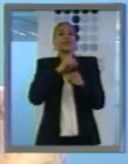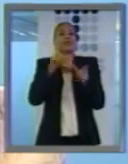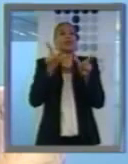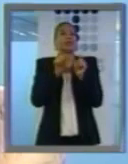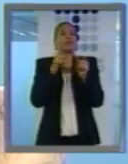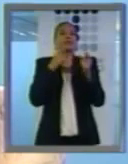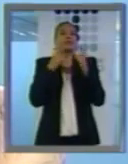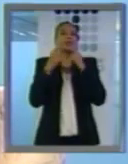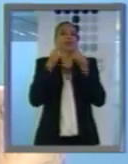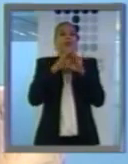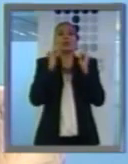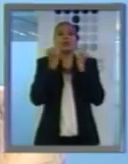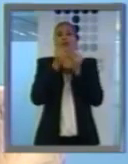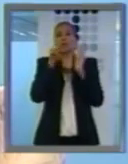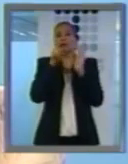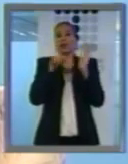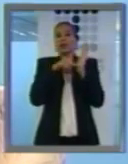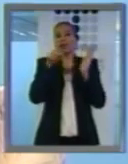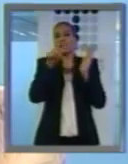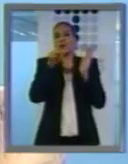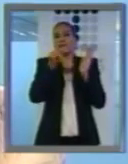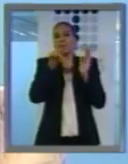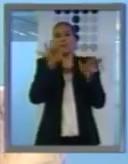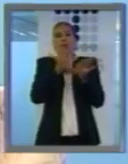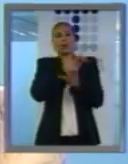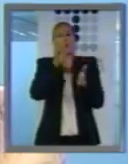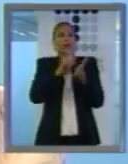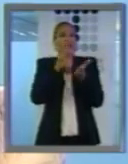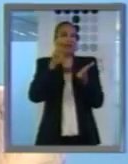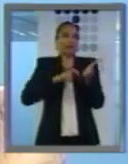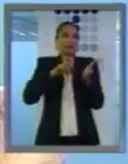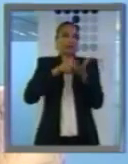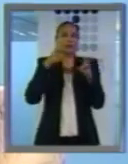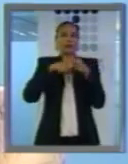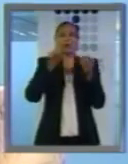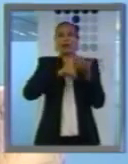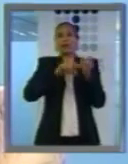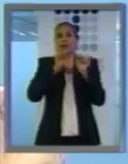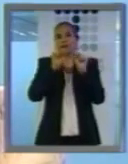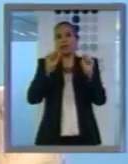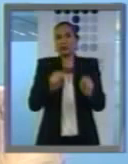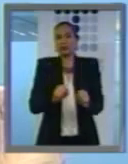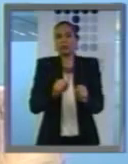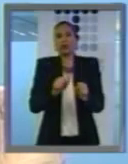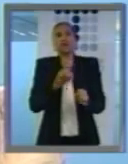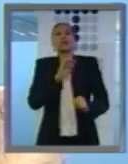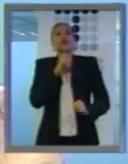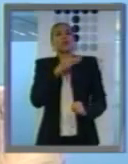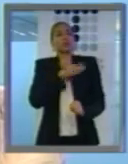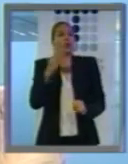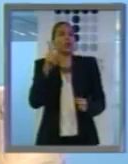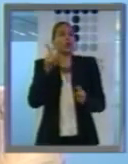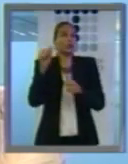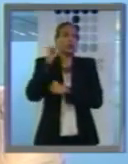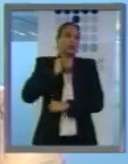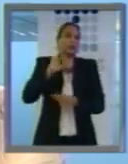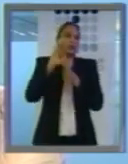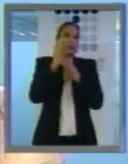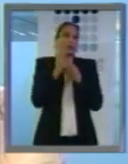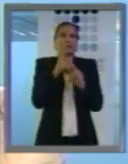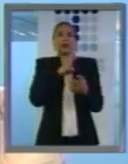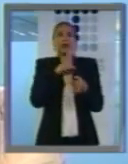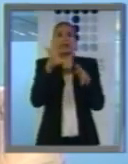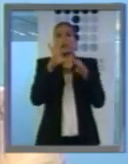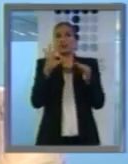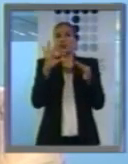ruta normativa de estas reformas que dieron origen a ambos sistemas. Qué bueno que la comisionada Arely toca el